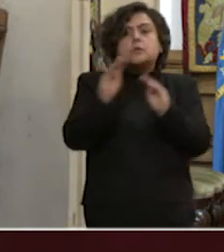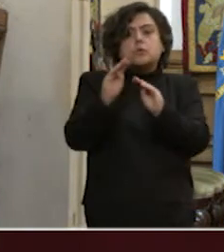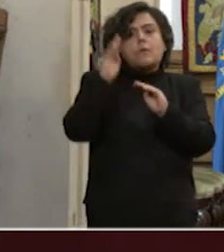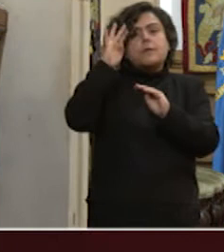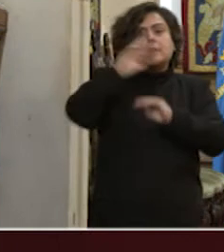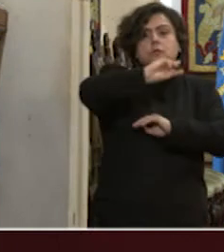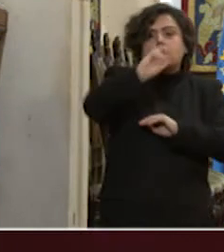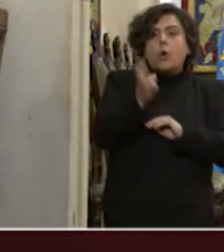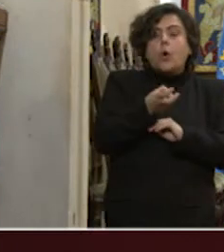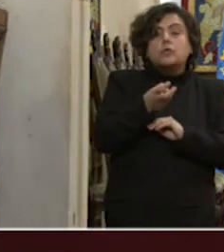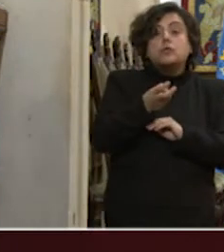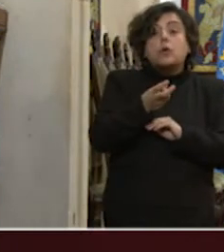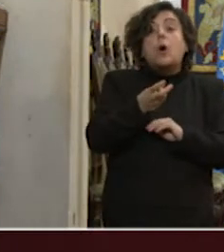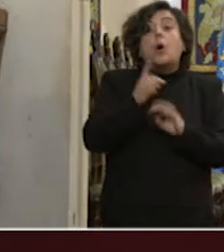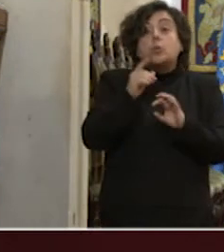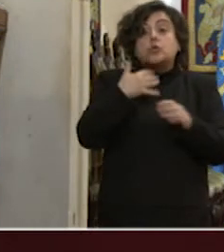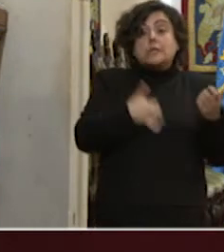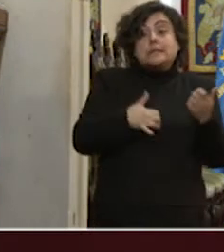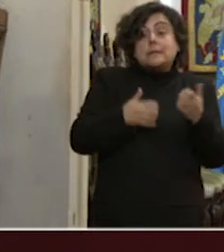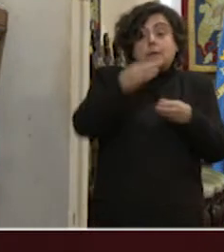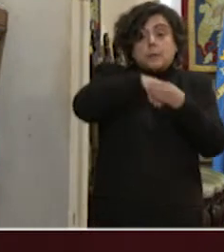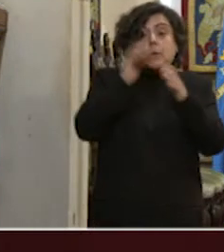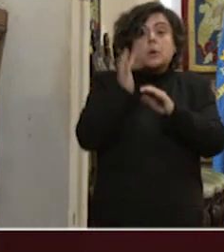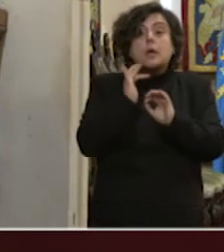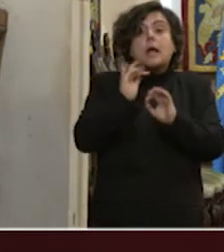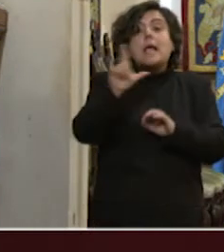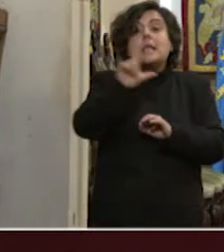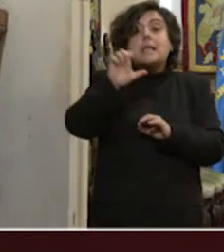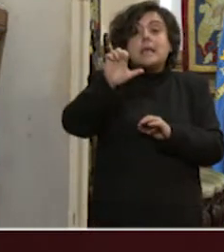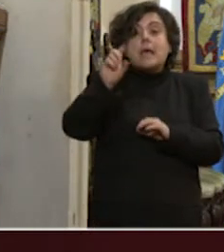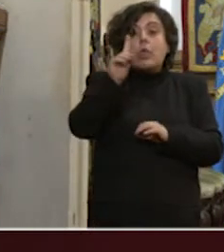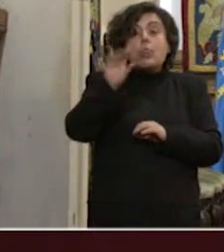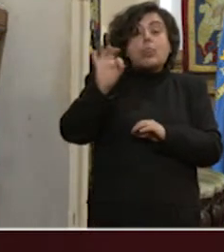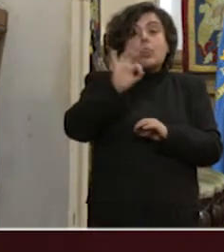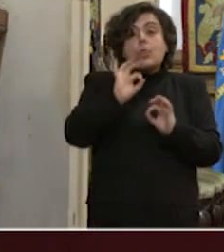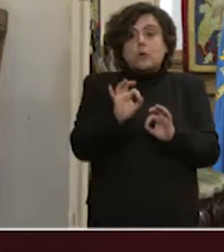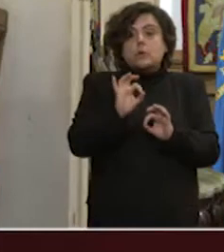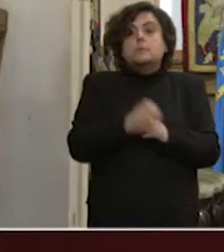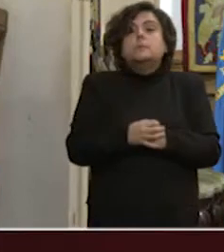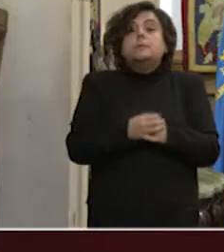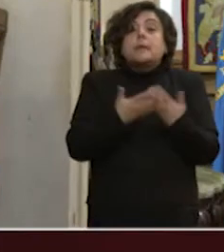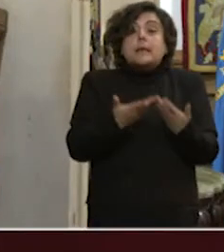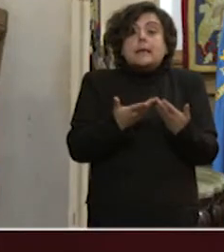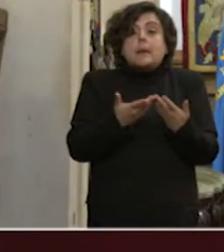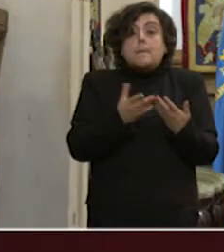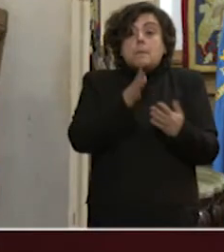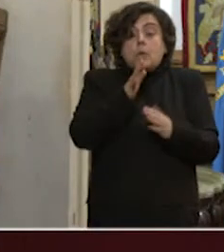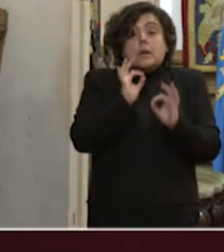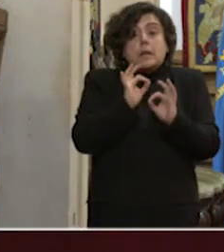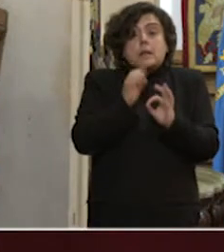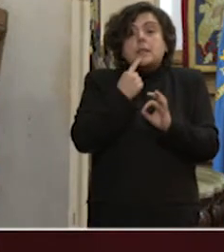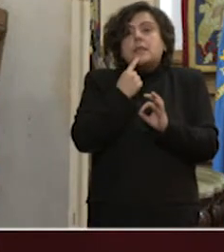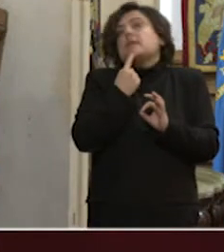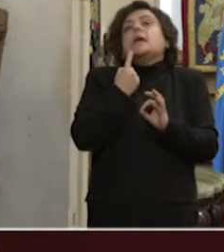sevillano Emilio Lledó, Premio Princesa de Asturias de Comunicación y Humanidades de 2015, para quien una